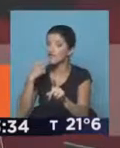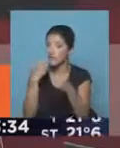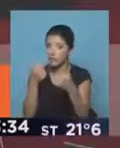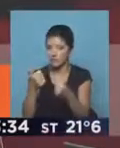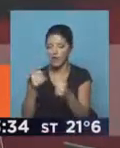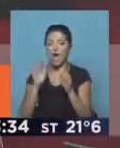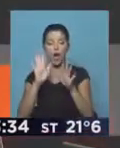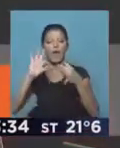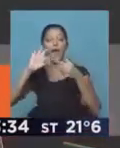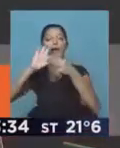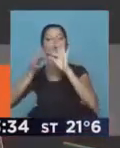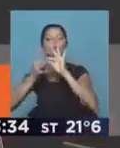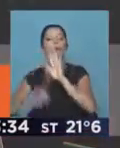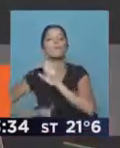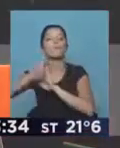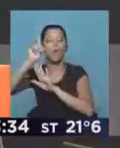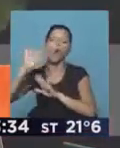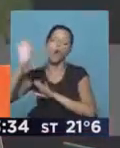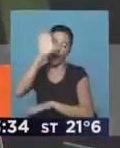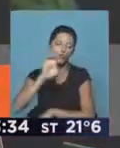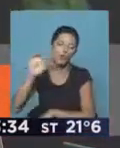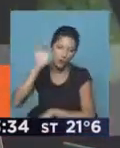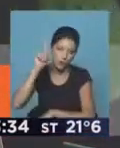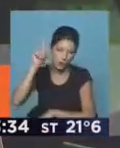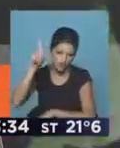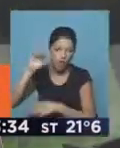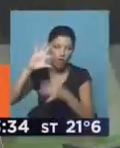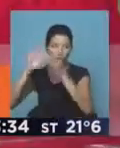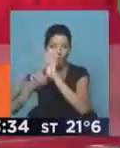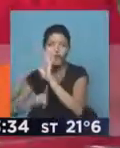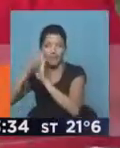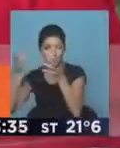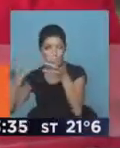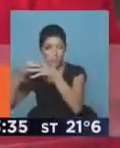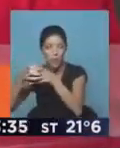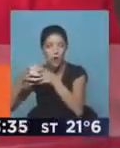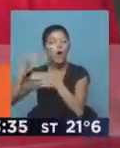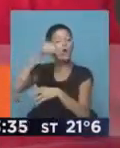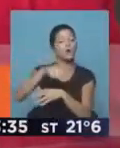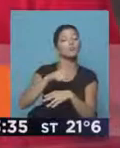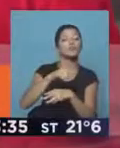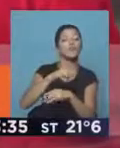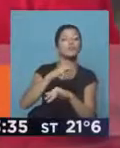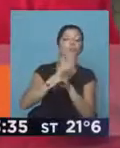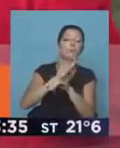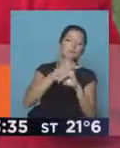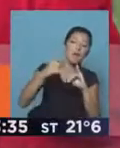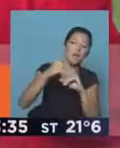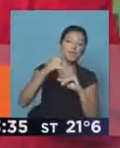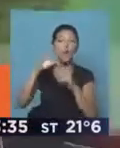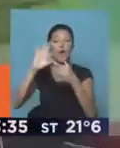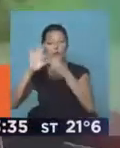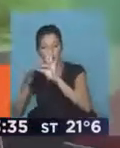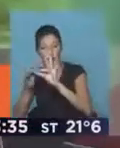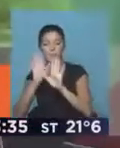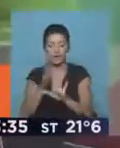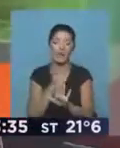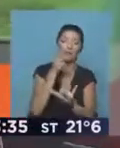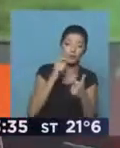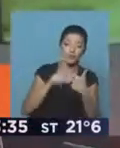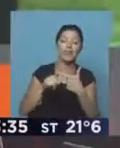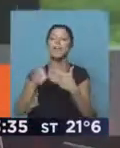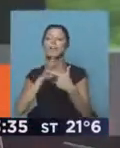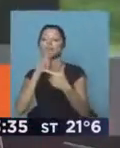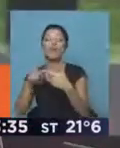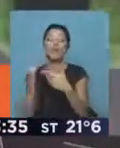Europa Occidental o la Unión Europea con estos líderes semi-europeos, porque ni Turquía ni Rusia son gigantes semi-europeos, son un poco